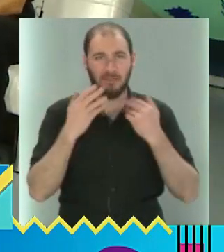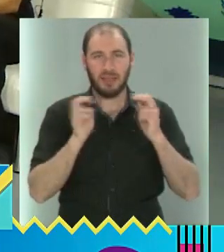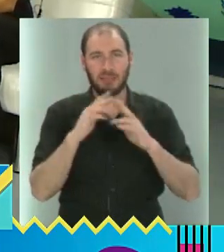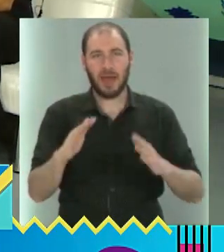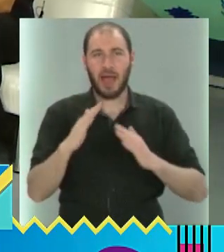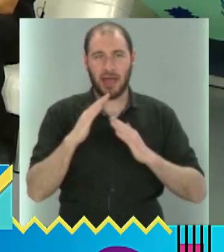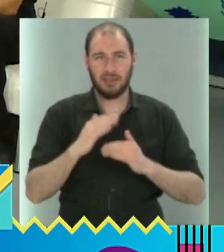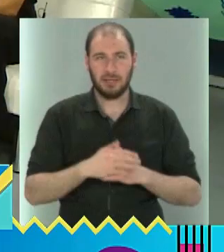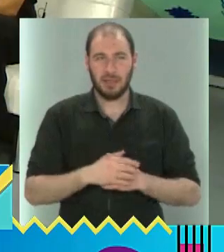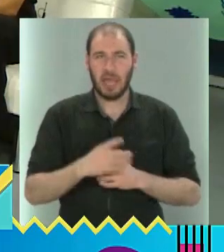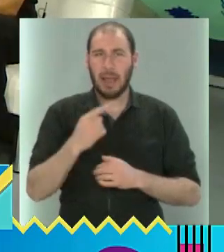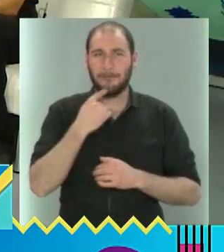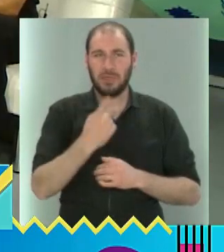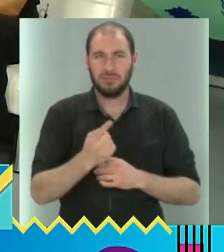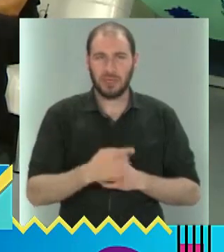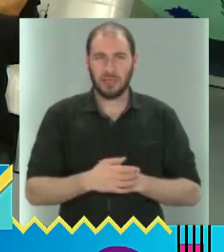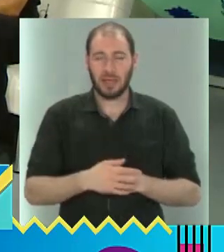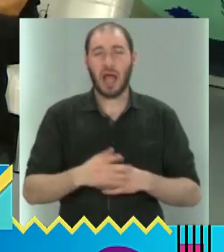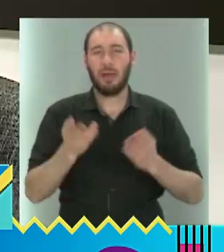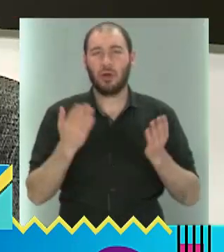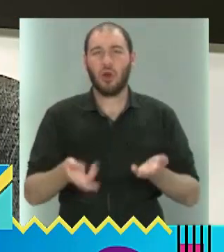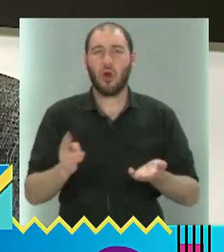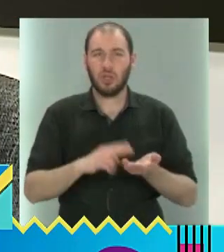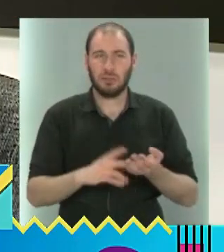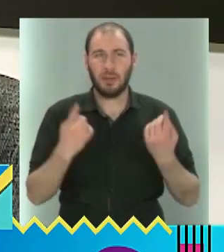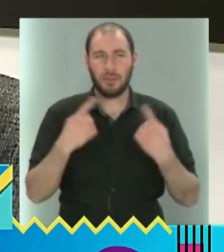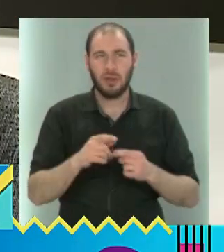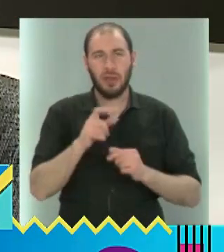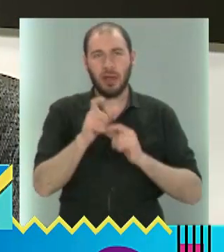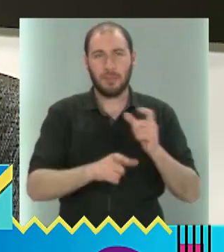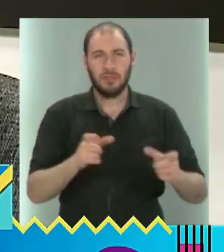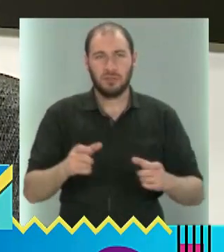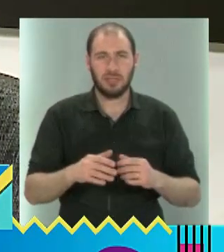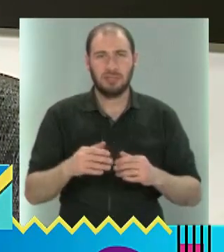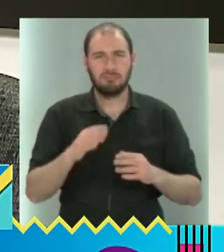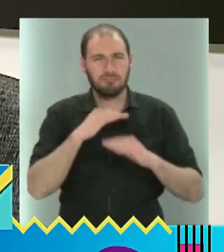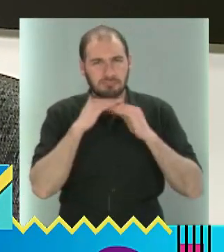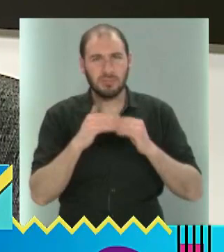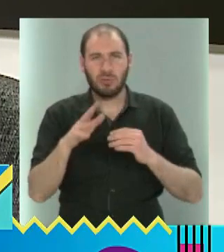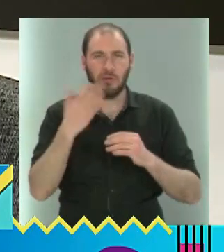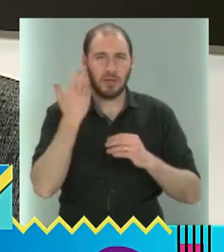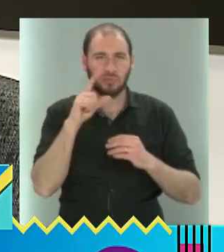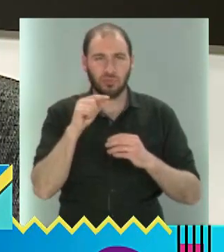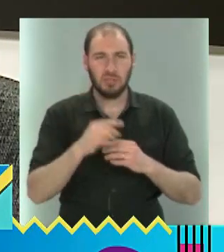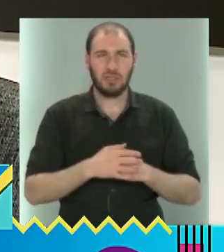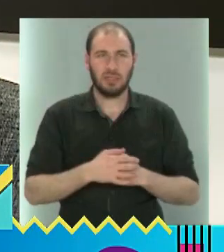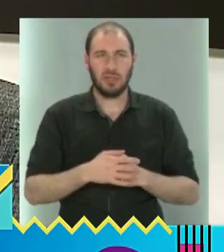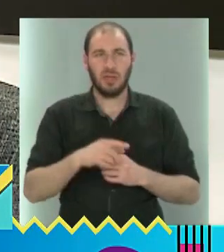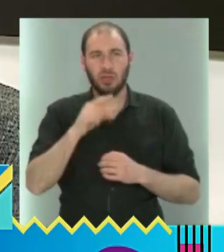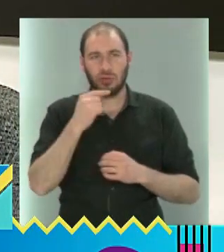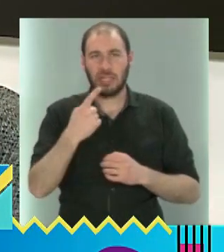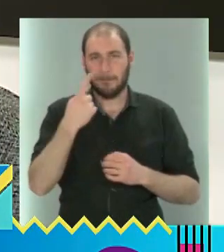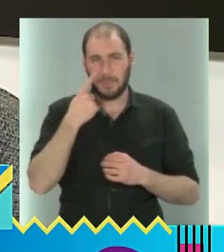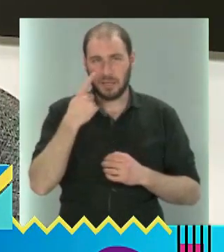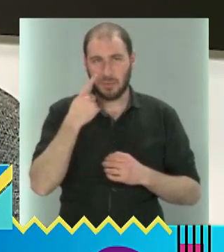artes marciales y preguntarles, quizás nuevamente, pero para que les quede a nuestros seguidores en las redes sociales, que hagan un tuit en